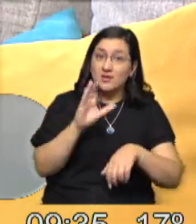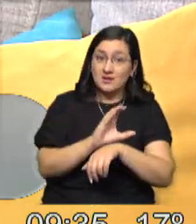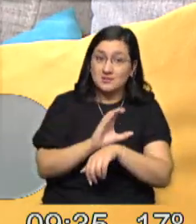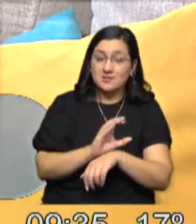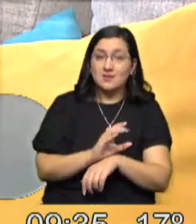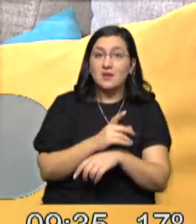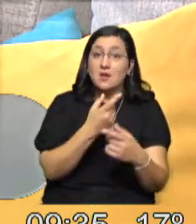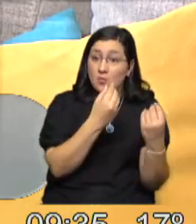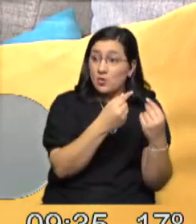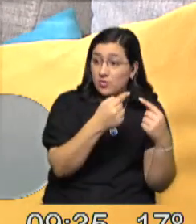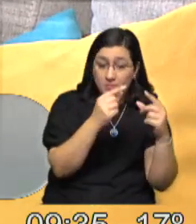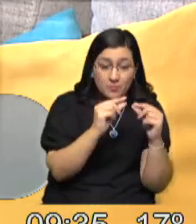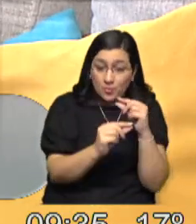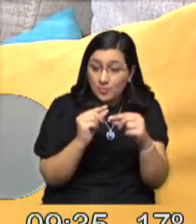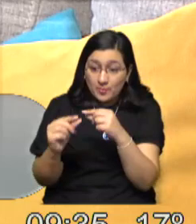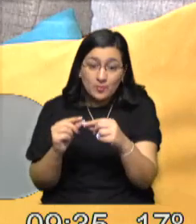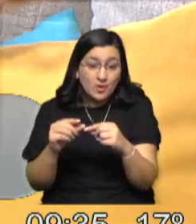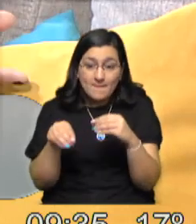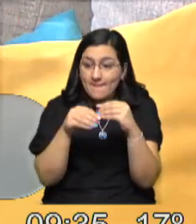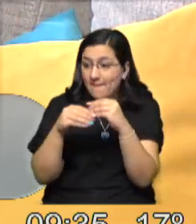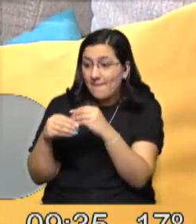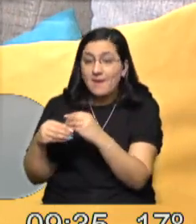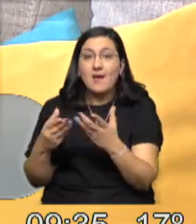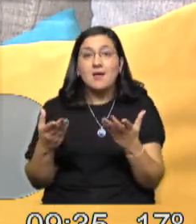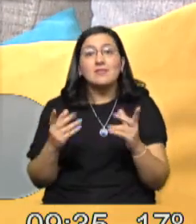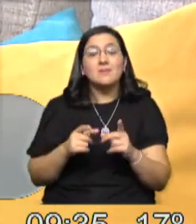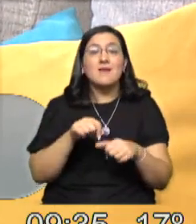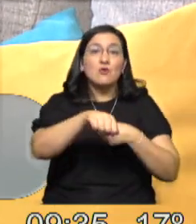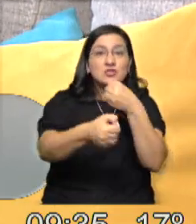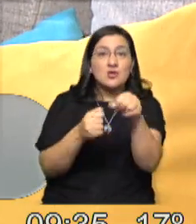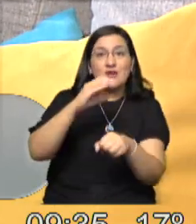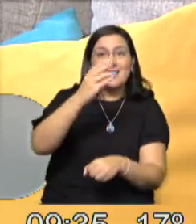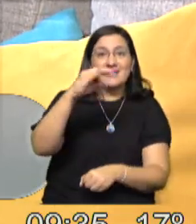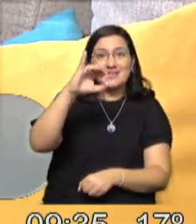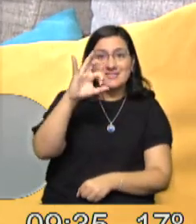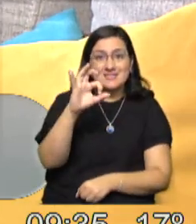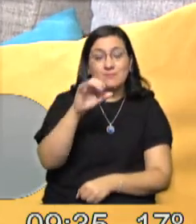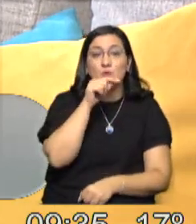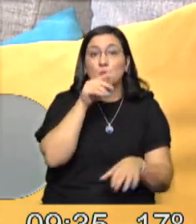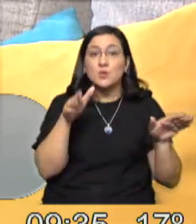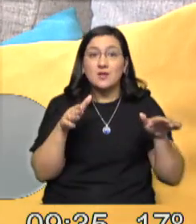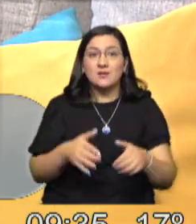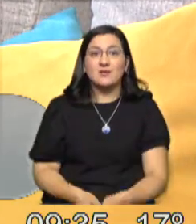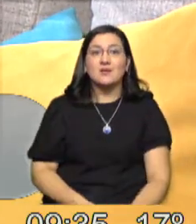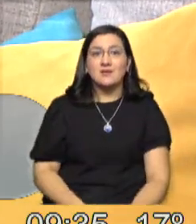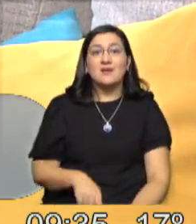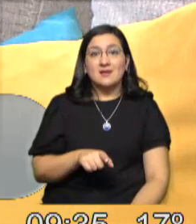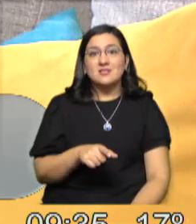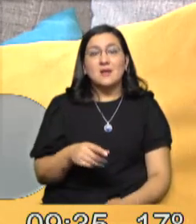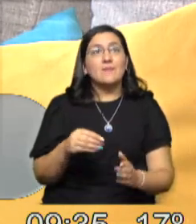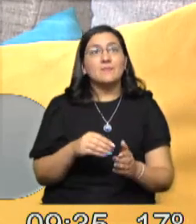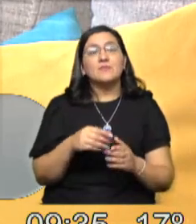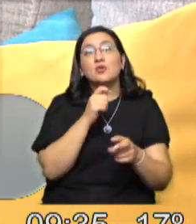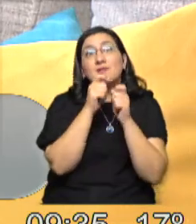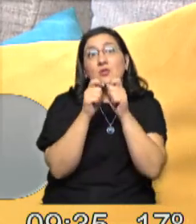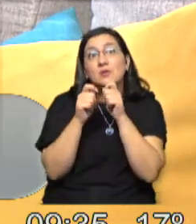y ha desencadenado en otro tipo de gente. O sea, llegué a Cris Namus, también, a través de Twitter. Bueno, Cris fue muy loco, porque ya puso que estaba haciendo